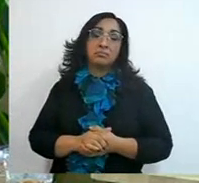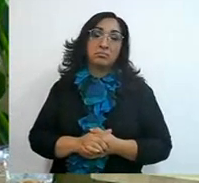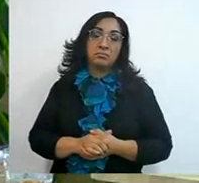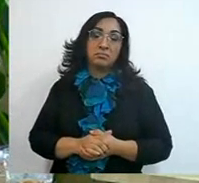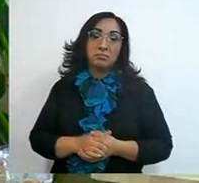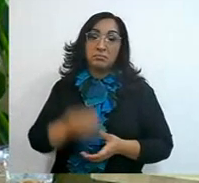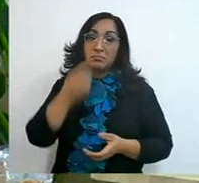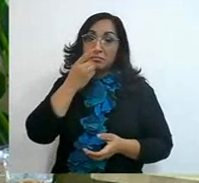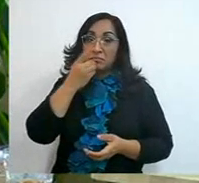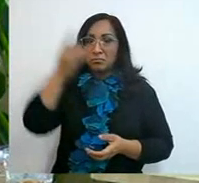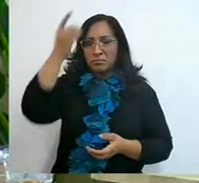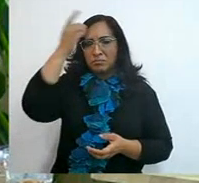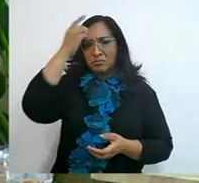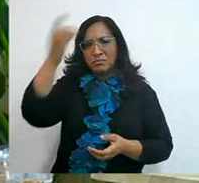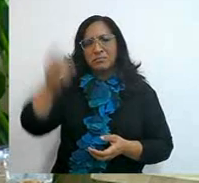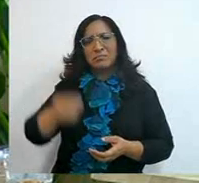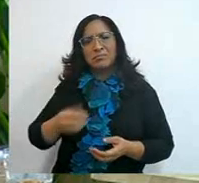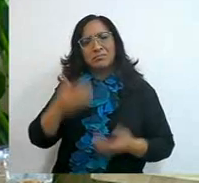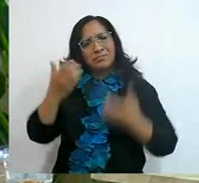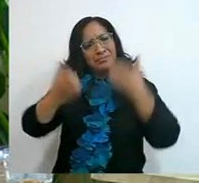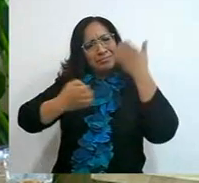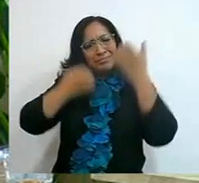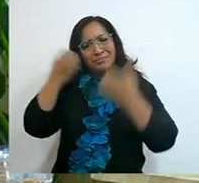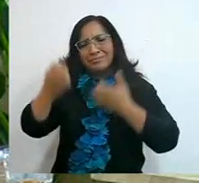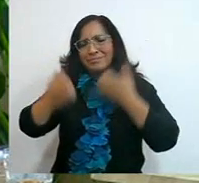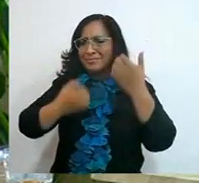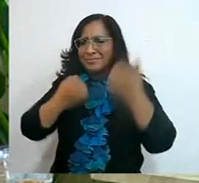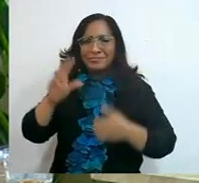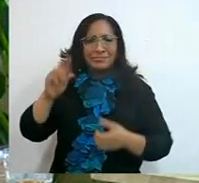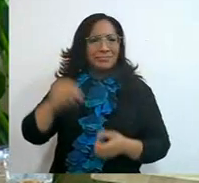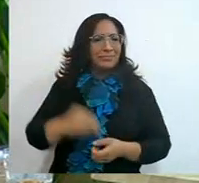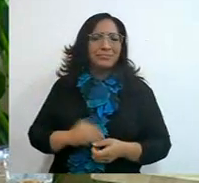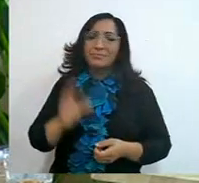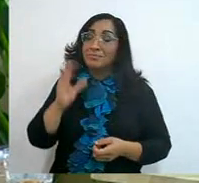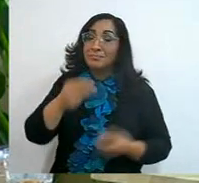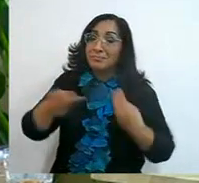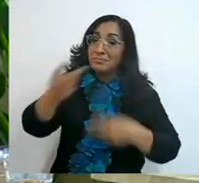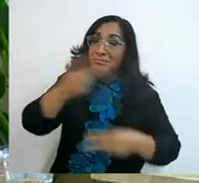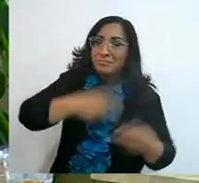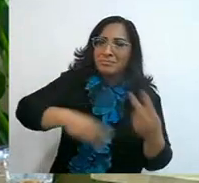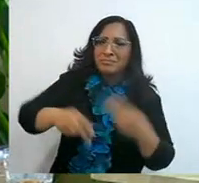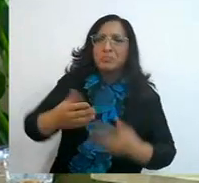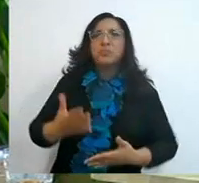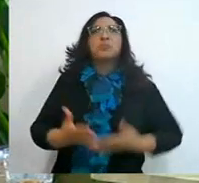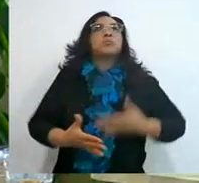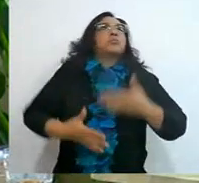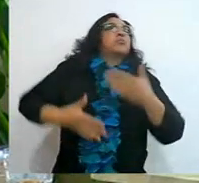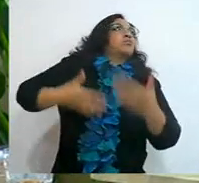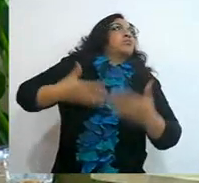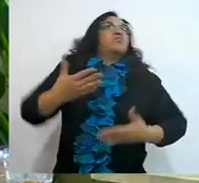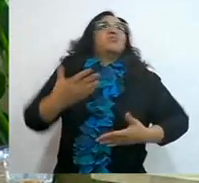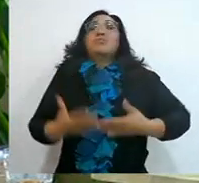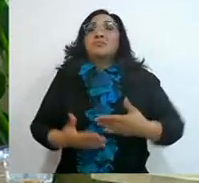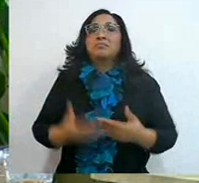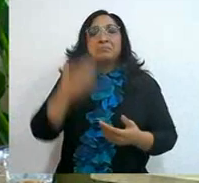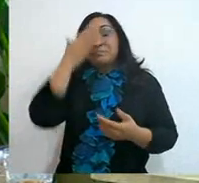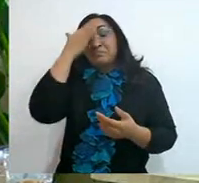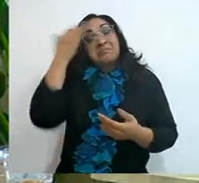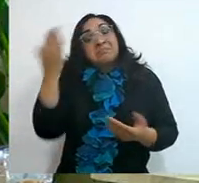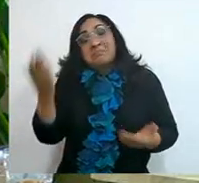que no puede uno venir con esa condición de soberbia. Yo no